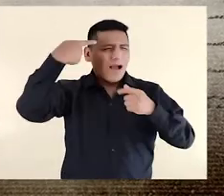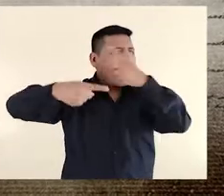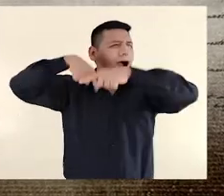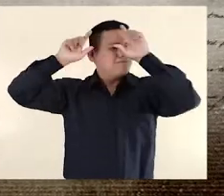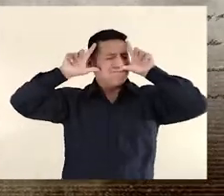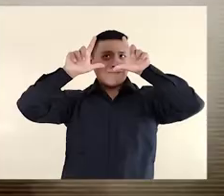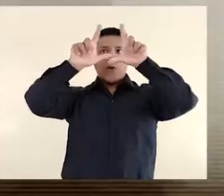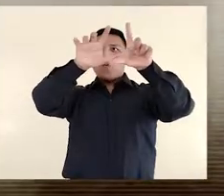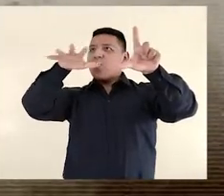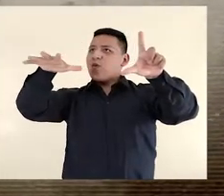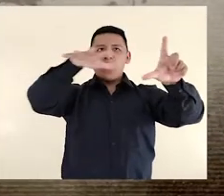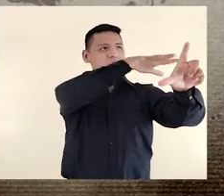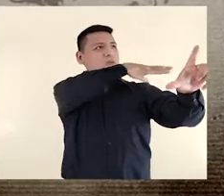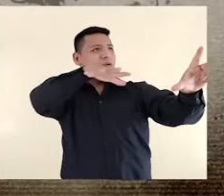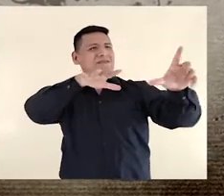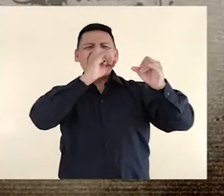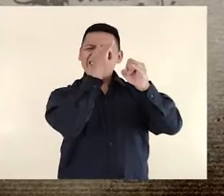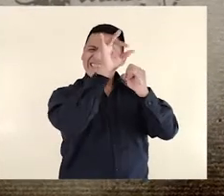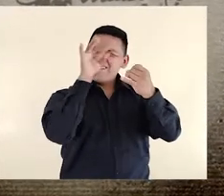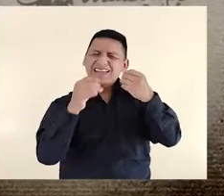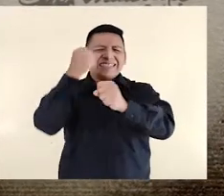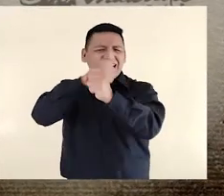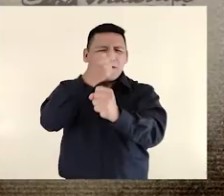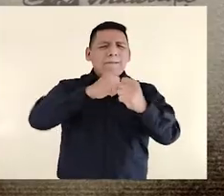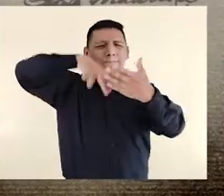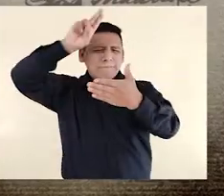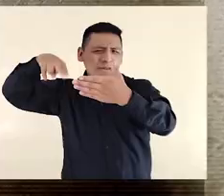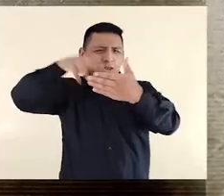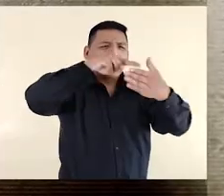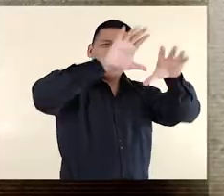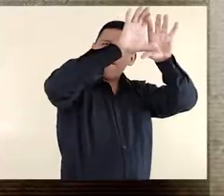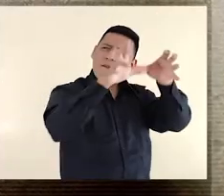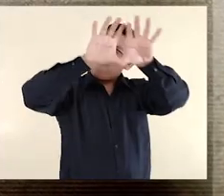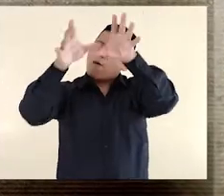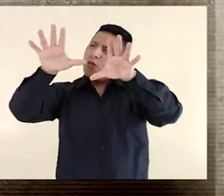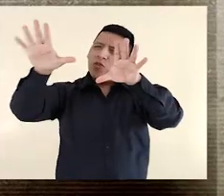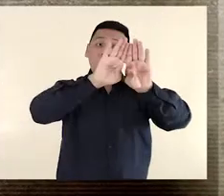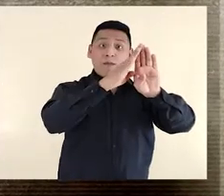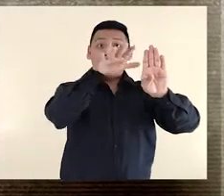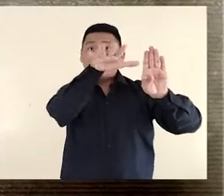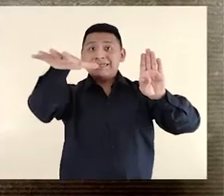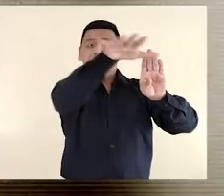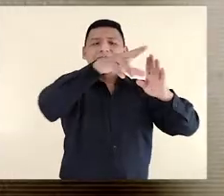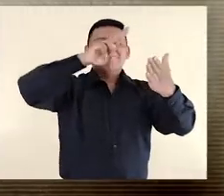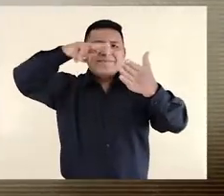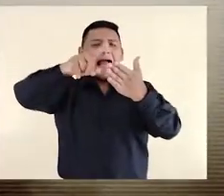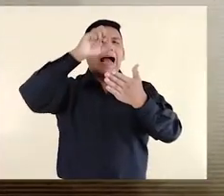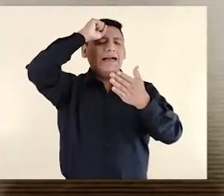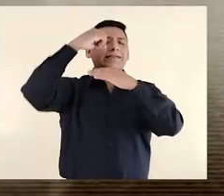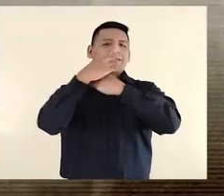nos trasladáramos a aquellas épocas, veríamos también una cantidad de trabajos pictóricos que colgaban incluso en la fachada de